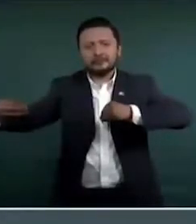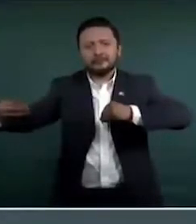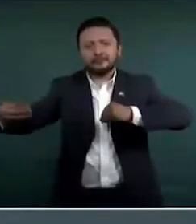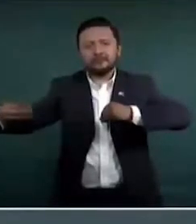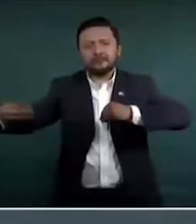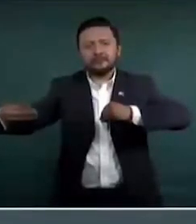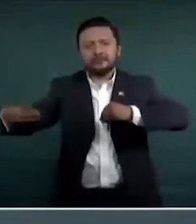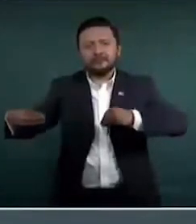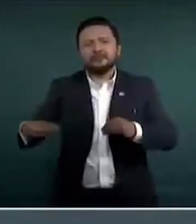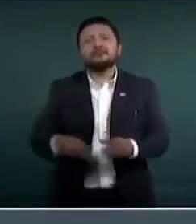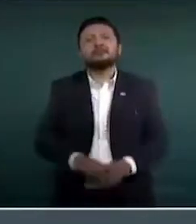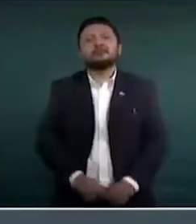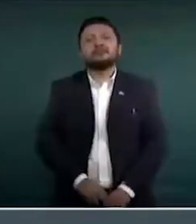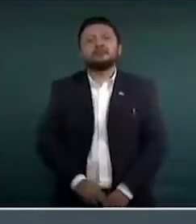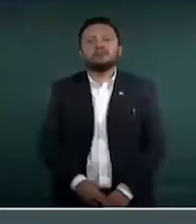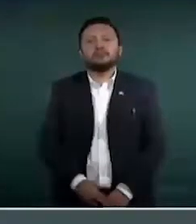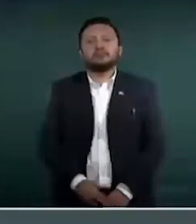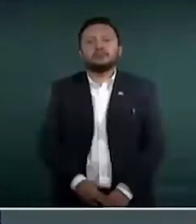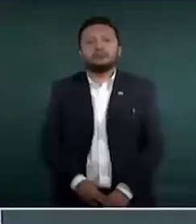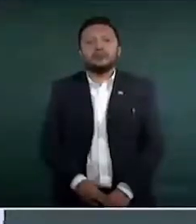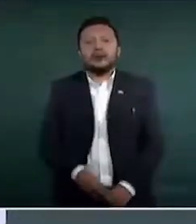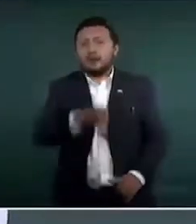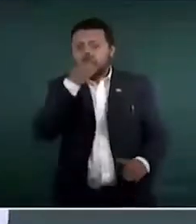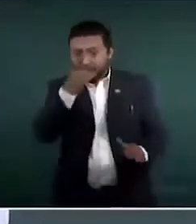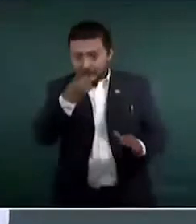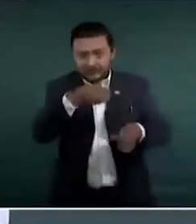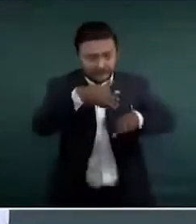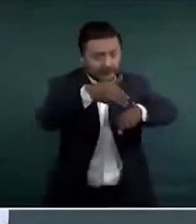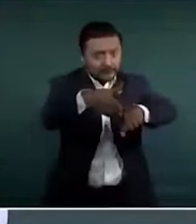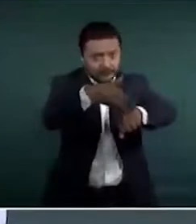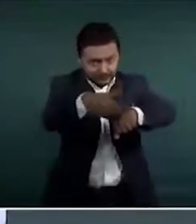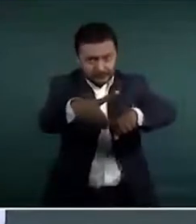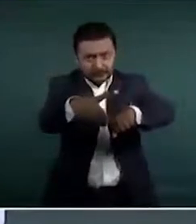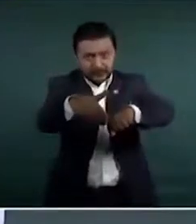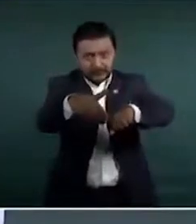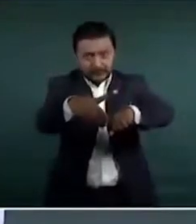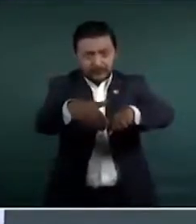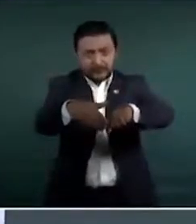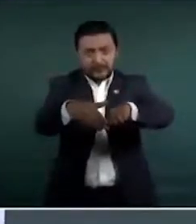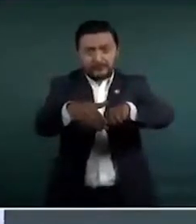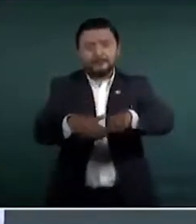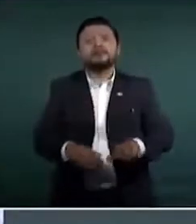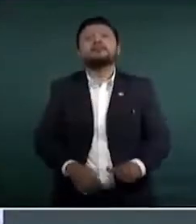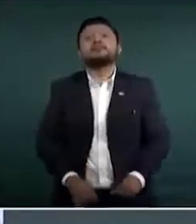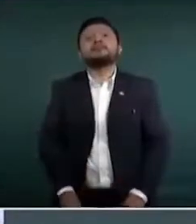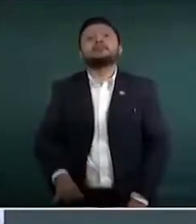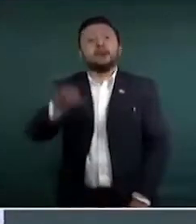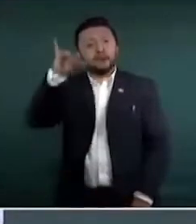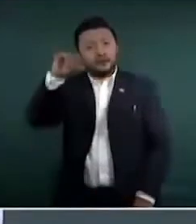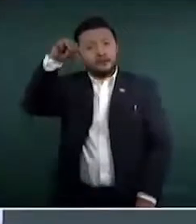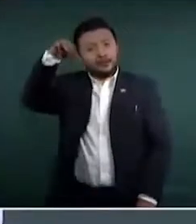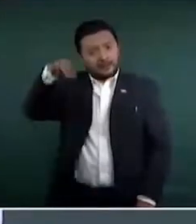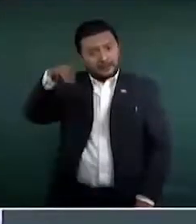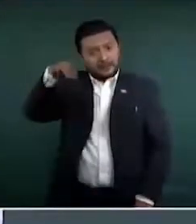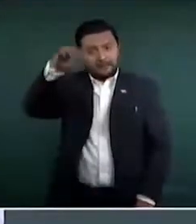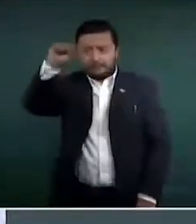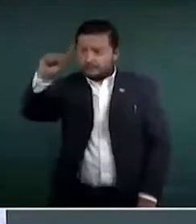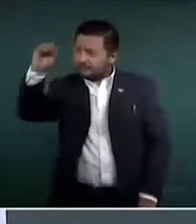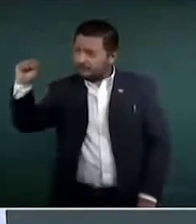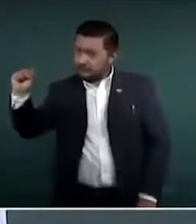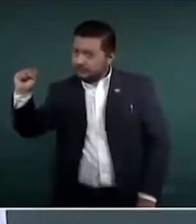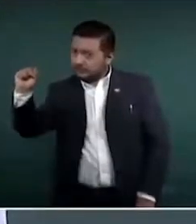De acuerdo a los datos del Instituto Mexicano del Seguro Social, del